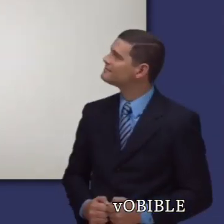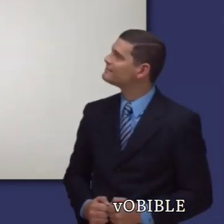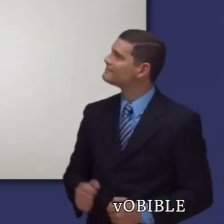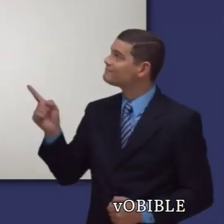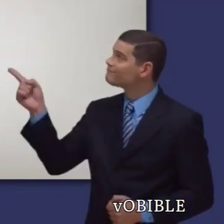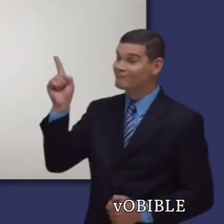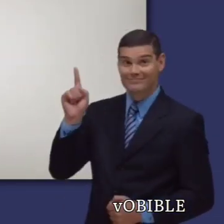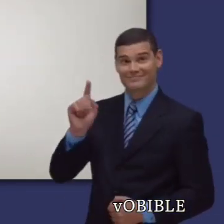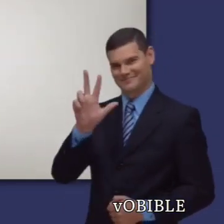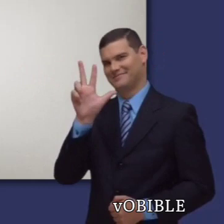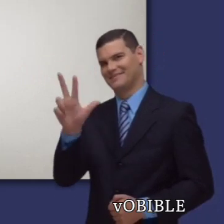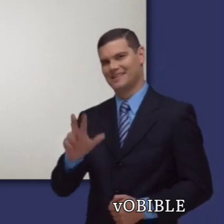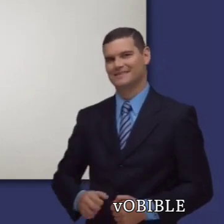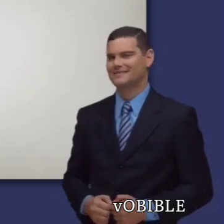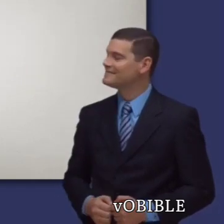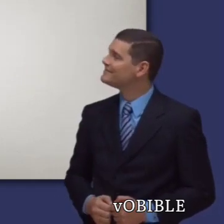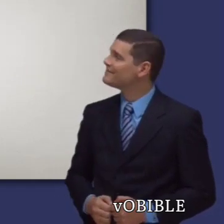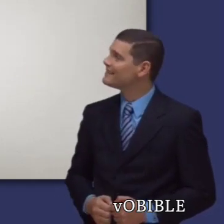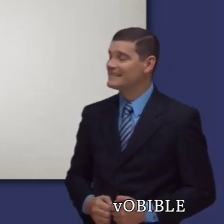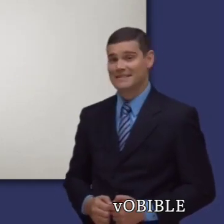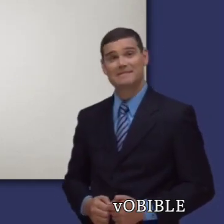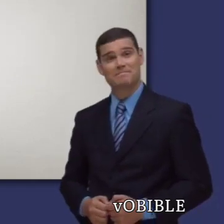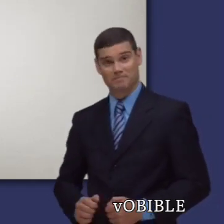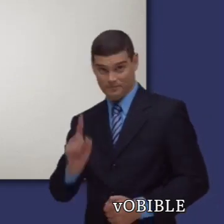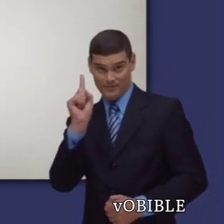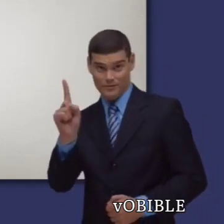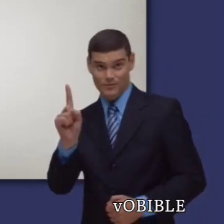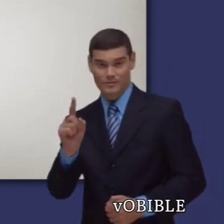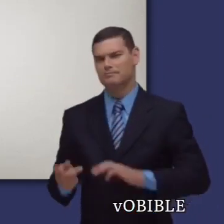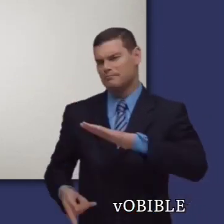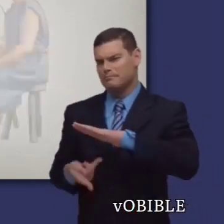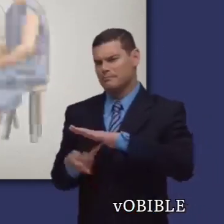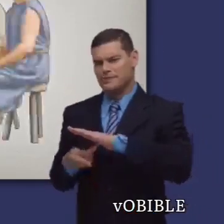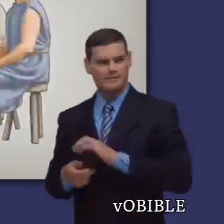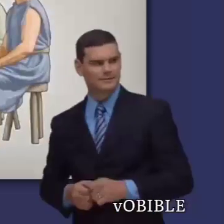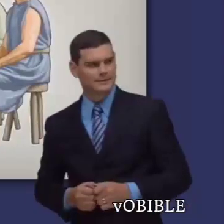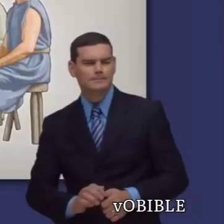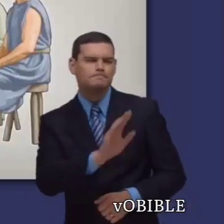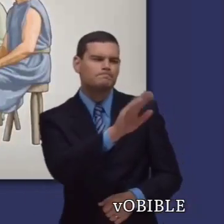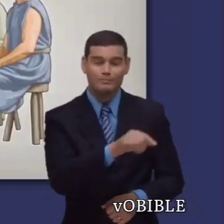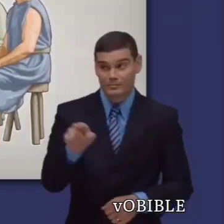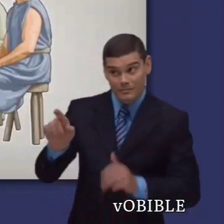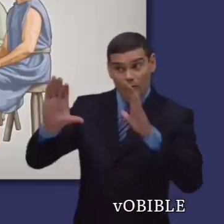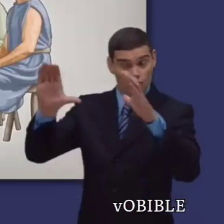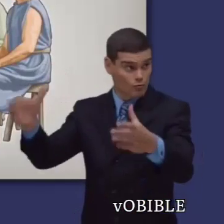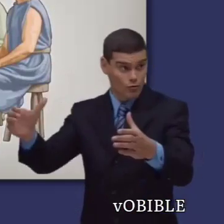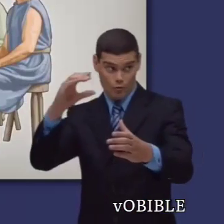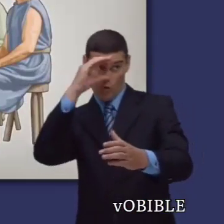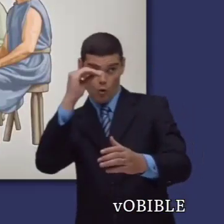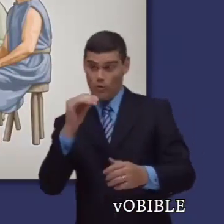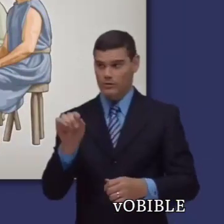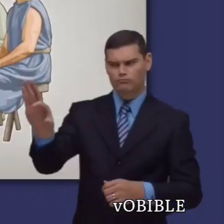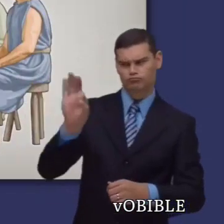La carta a Tito tiene 3 capítulos. El capítulo 1 enumera los requisitos espirituales que deben